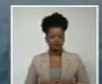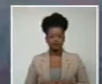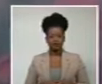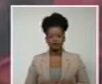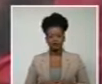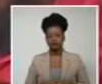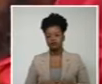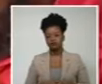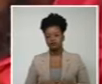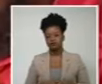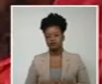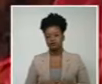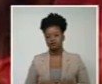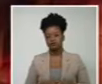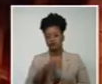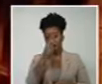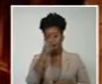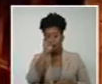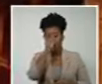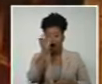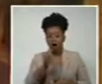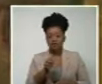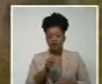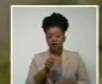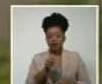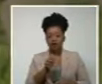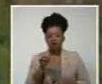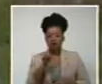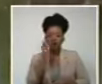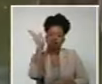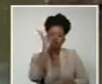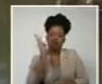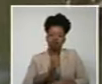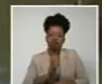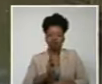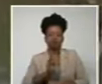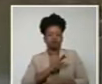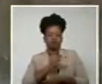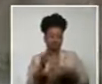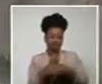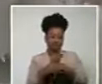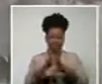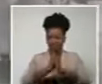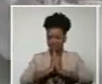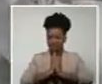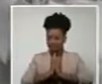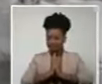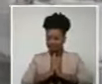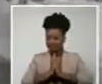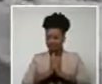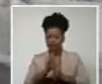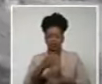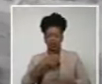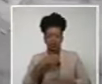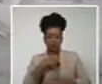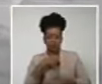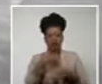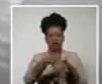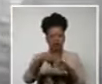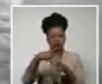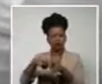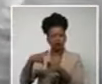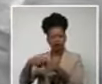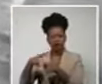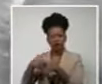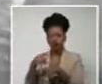África es una tierra bendita por los chamanes y los espíritus. Un continente pródigo en recursos desde el que fueron arrancados de sus aldeas los nativos